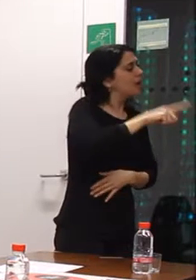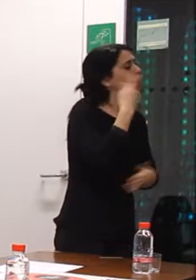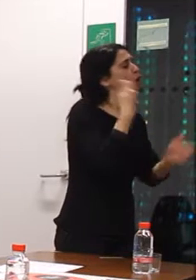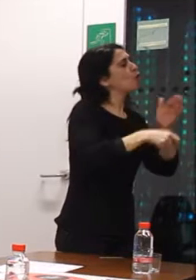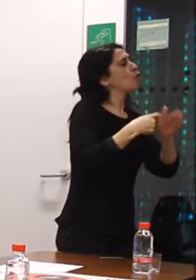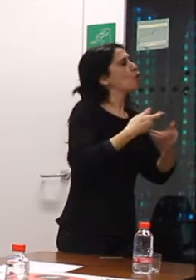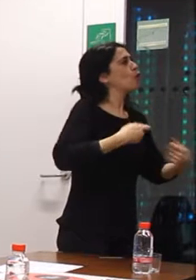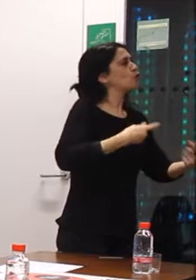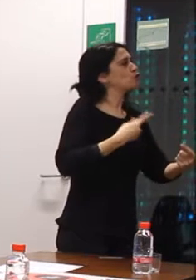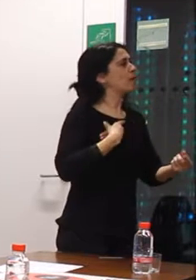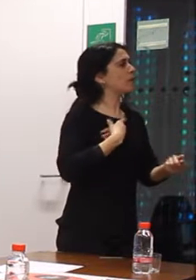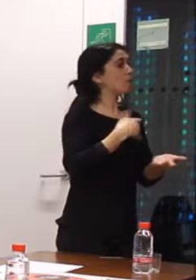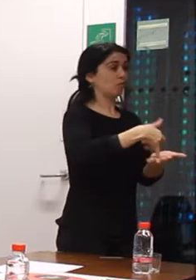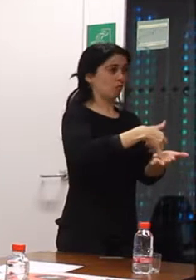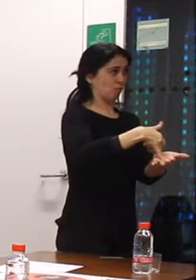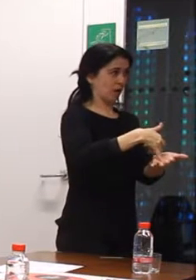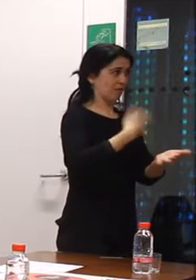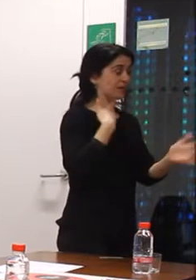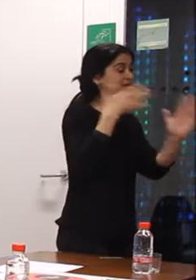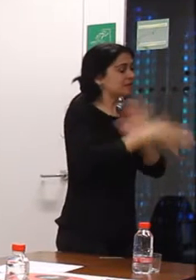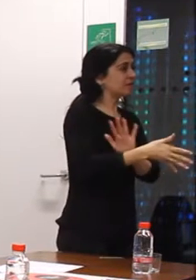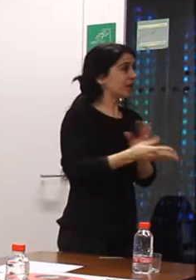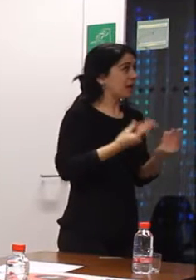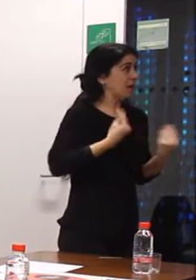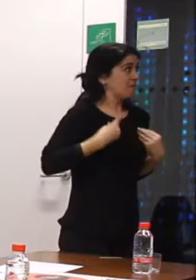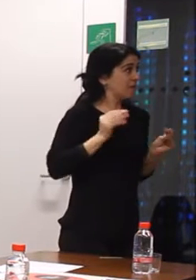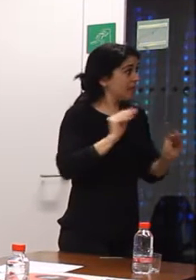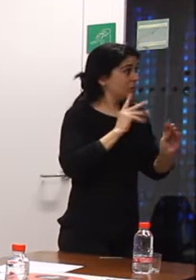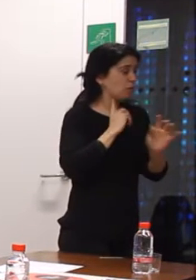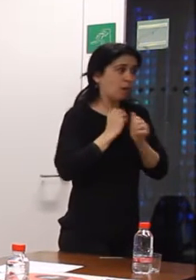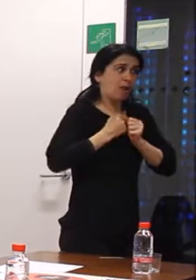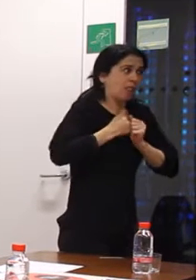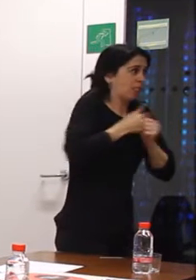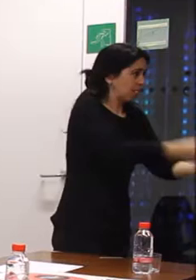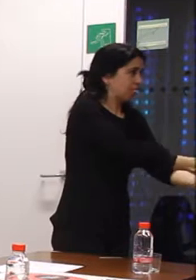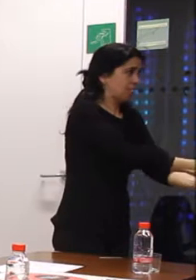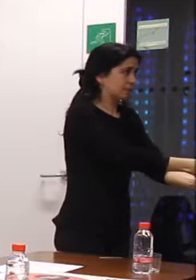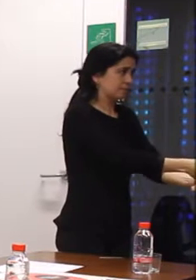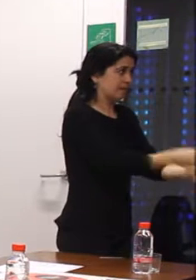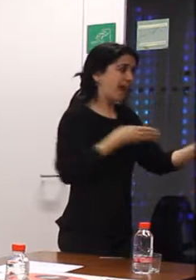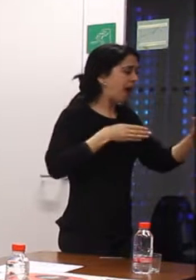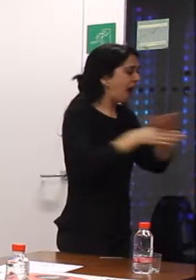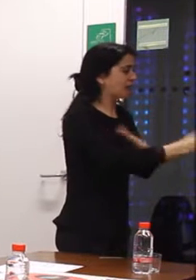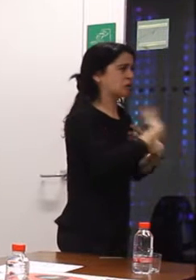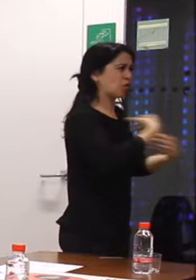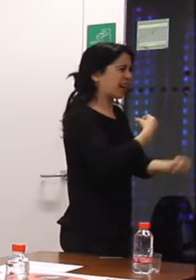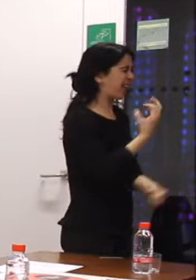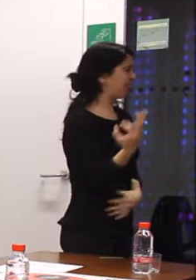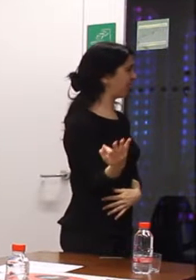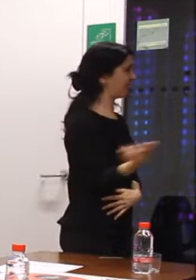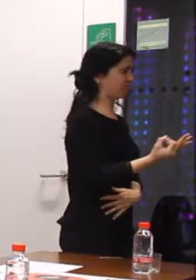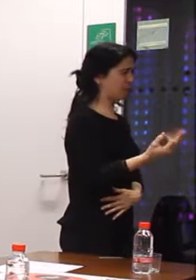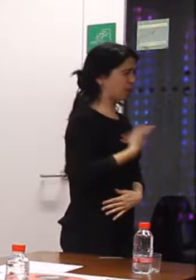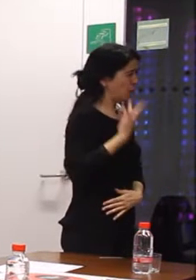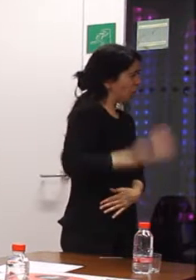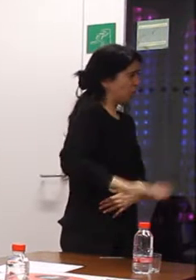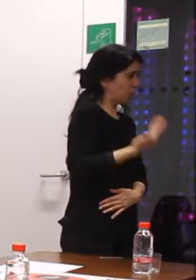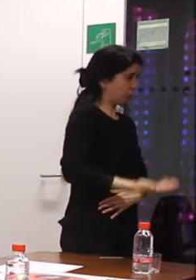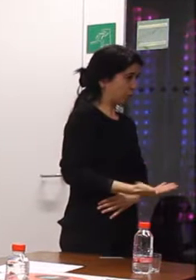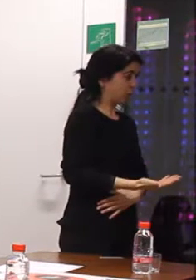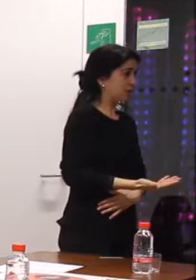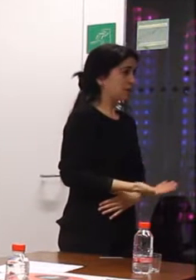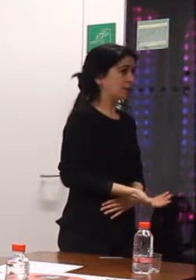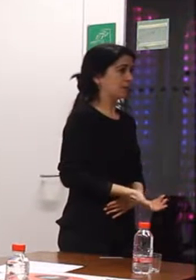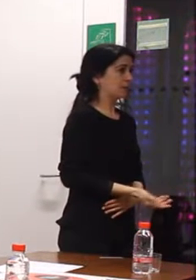dependen al 100% en su vida de tener acceso a la energía para